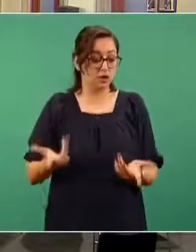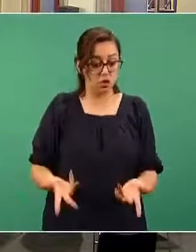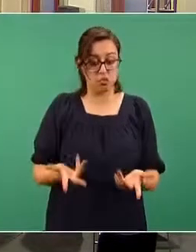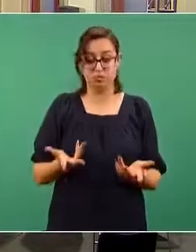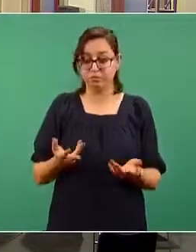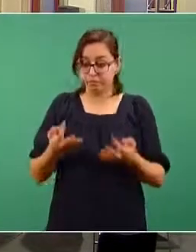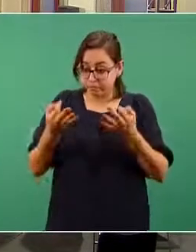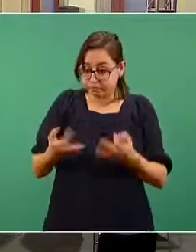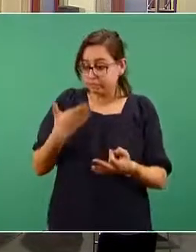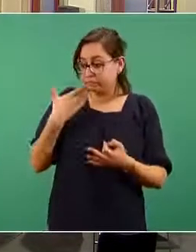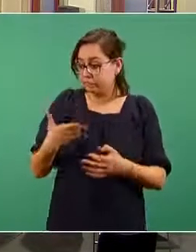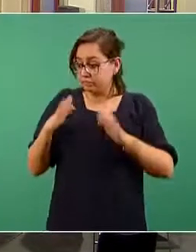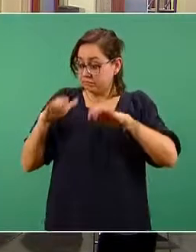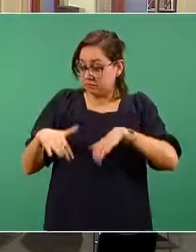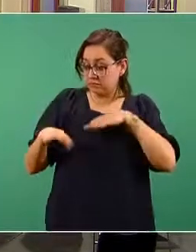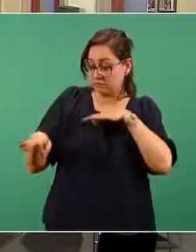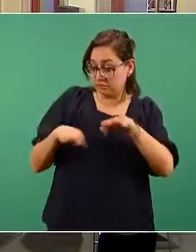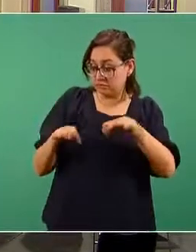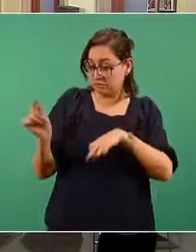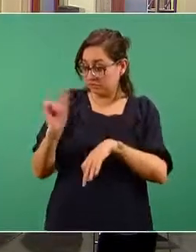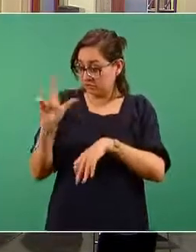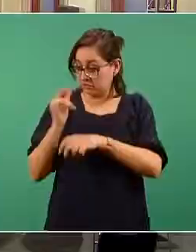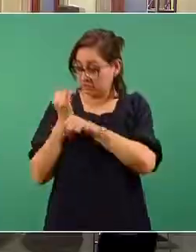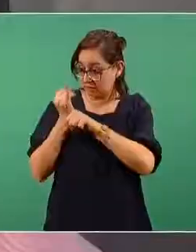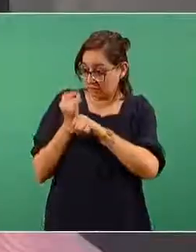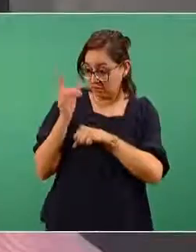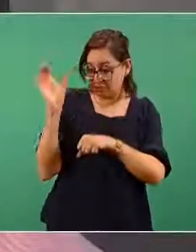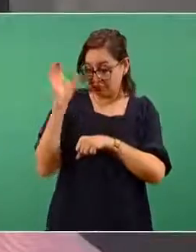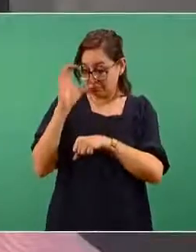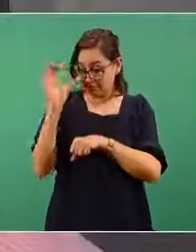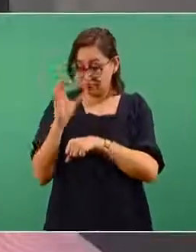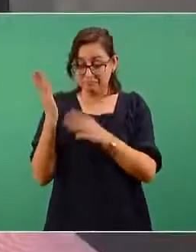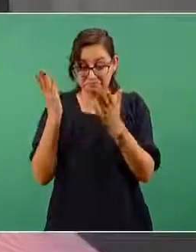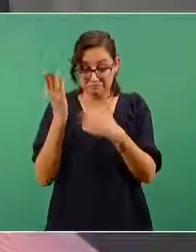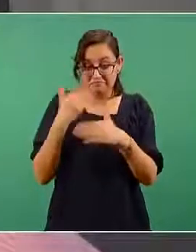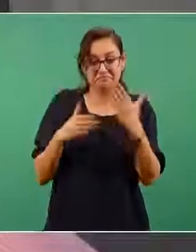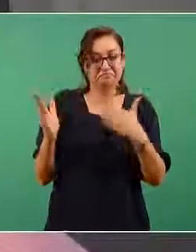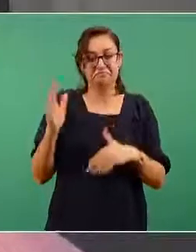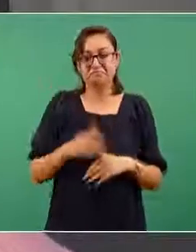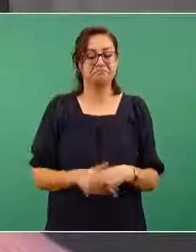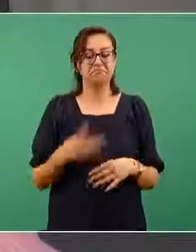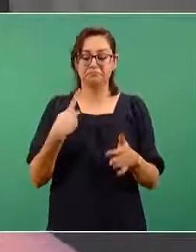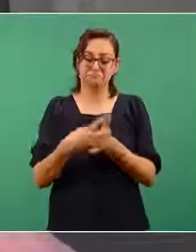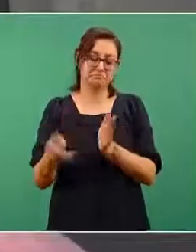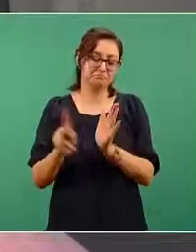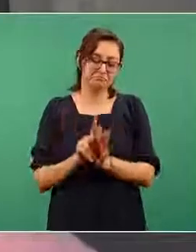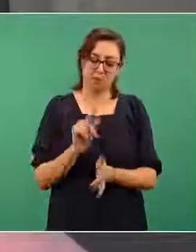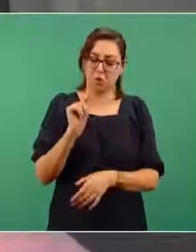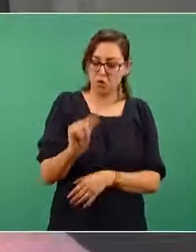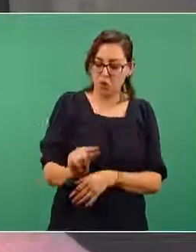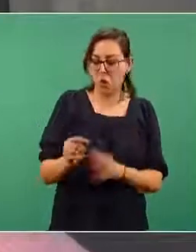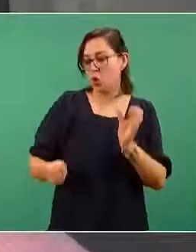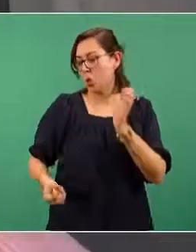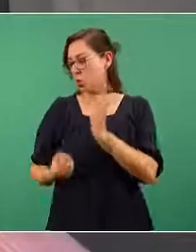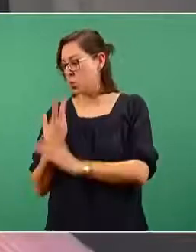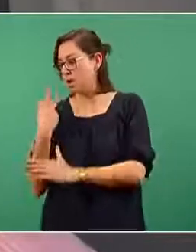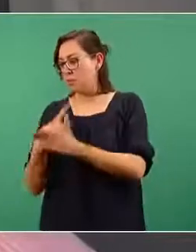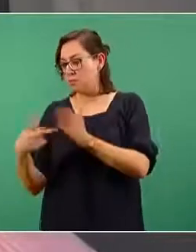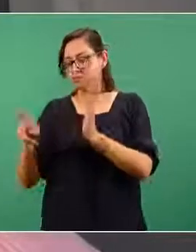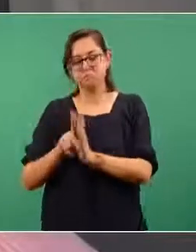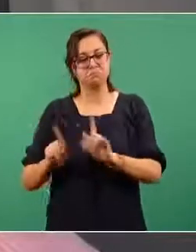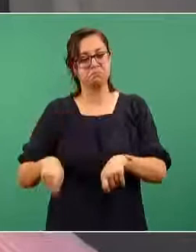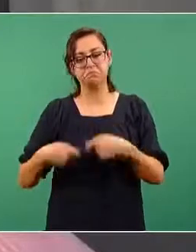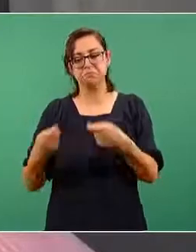habían sido o no han sido sustancialmente exitosas. Hay pocas plazas, no se abren plazas de investigación,